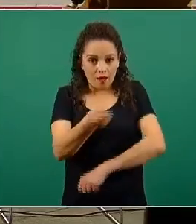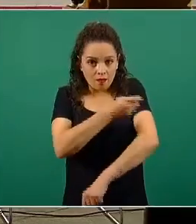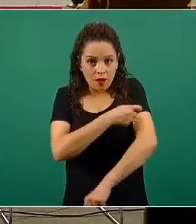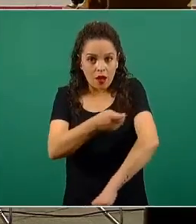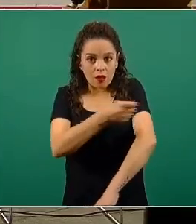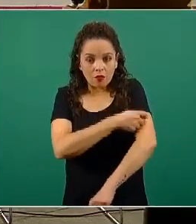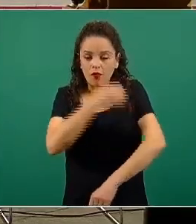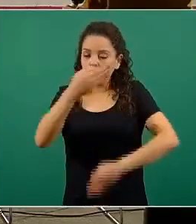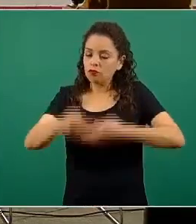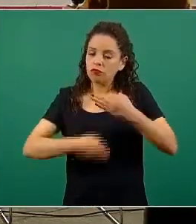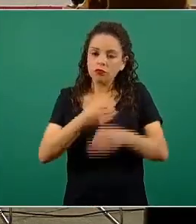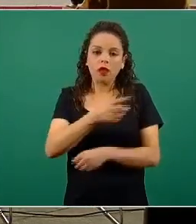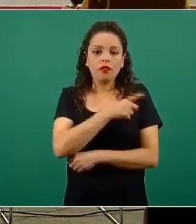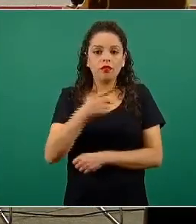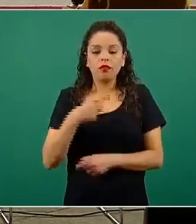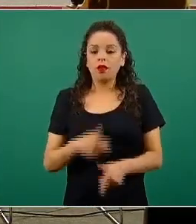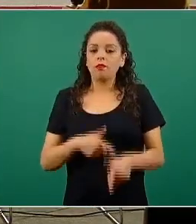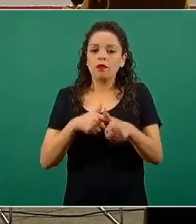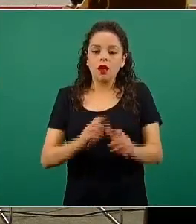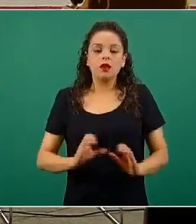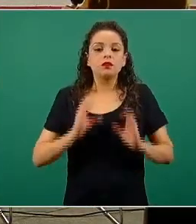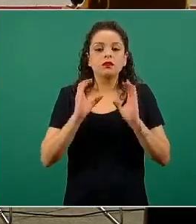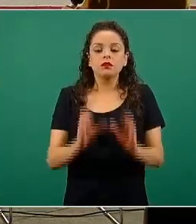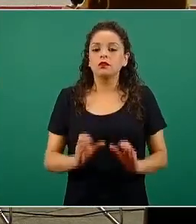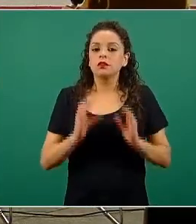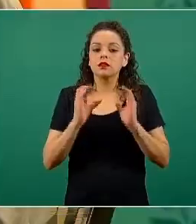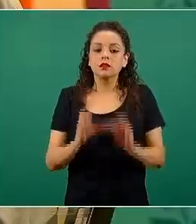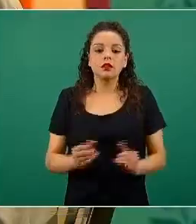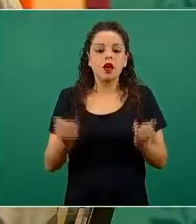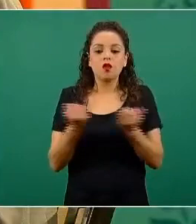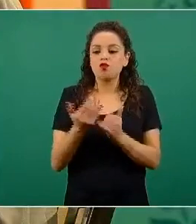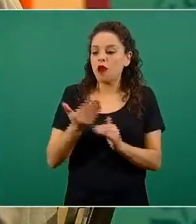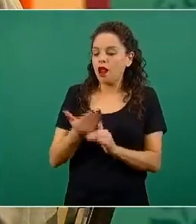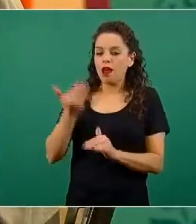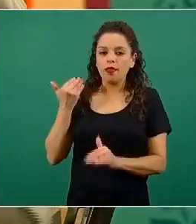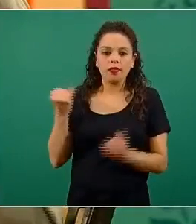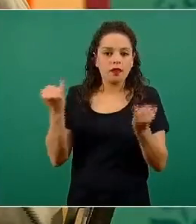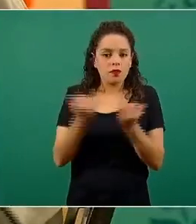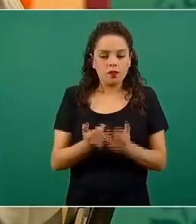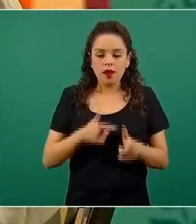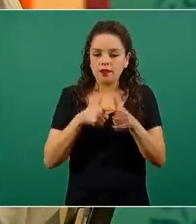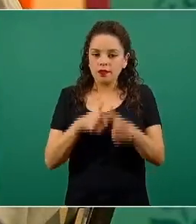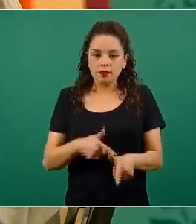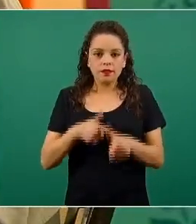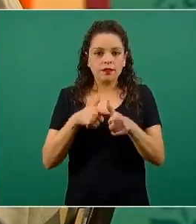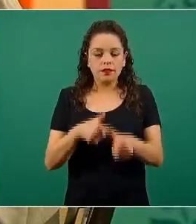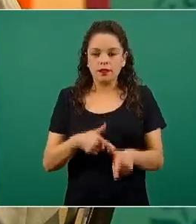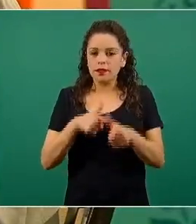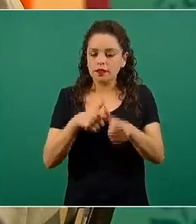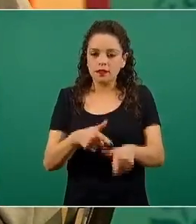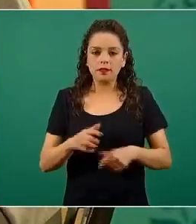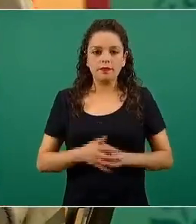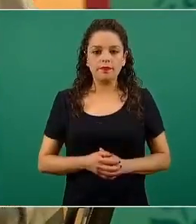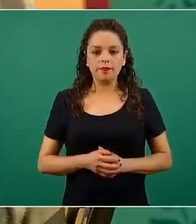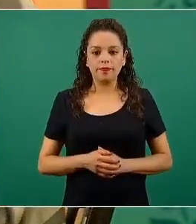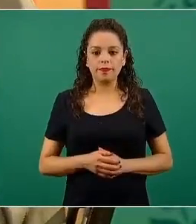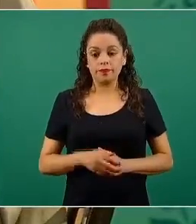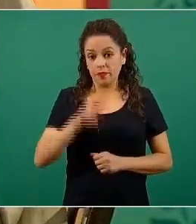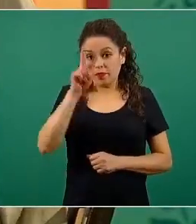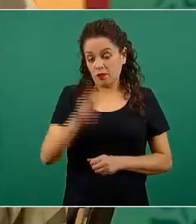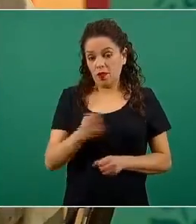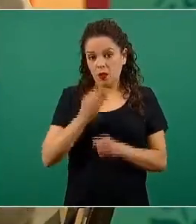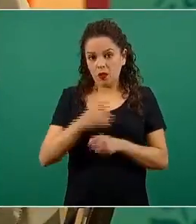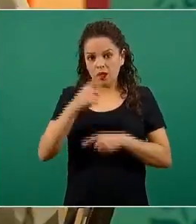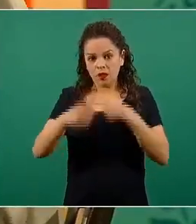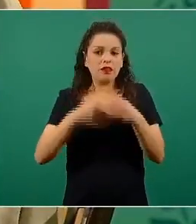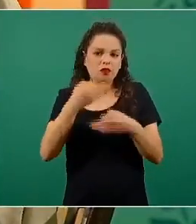manteniendo todas las precauciones necesarias. En un escenario de incertidumbre también